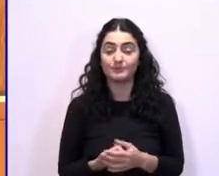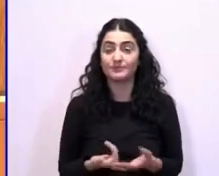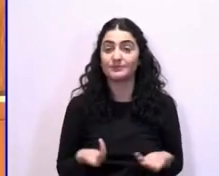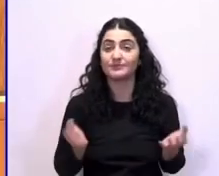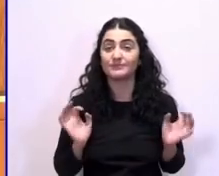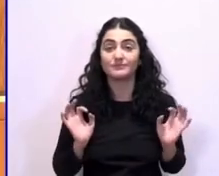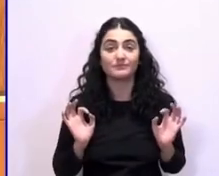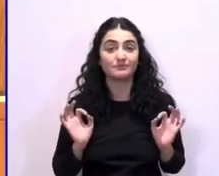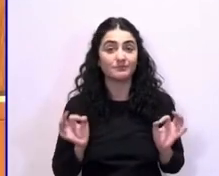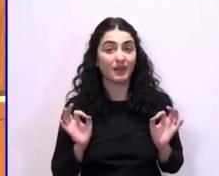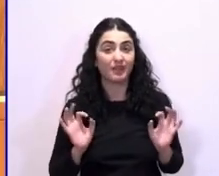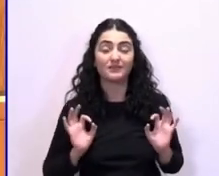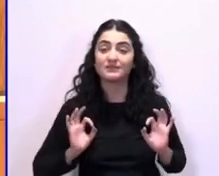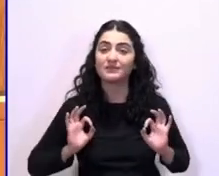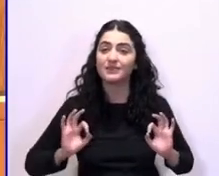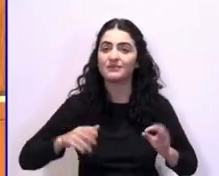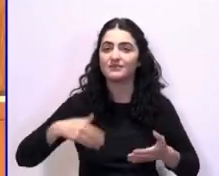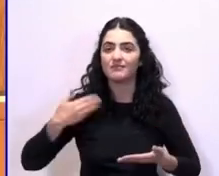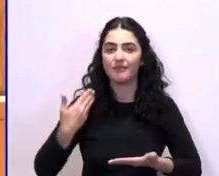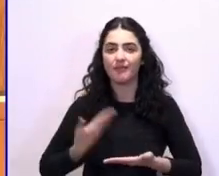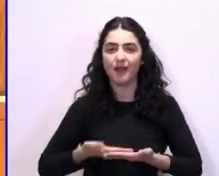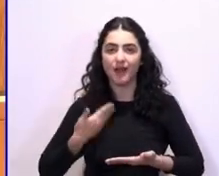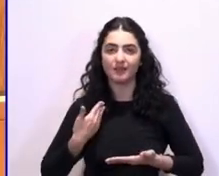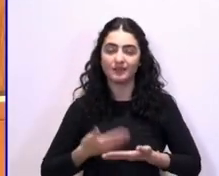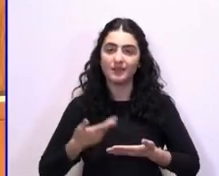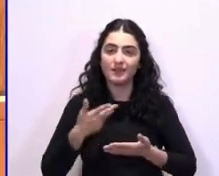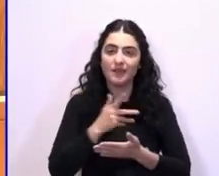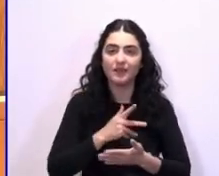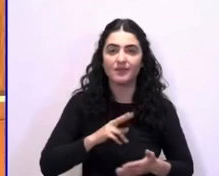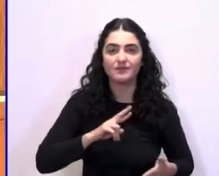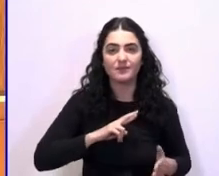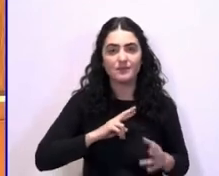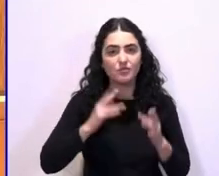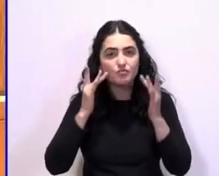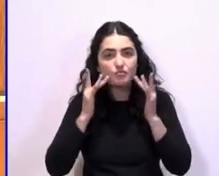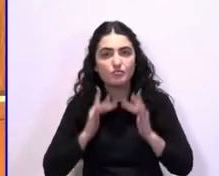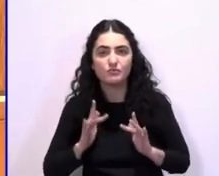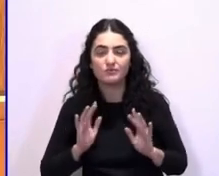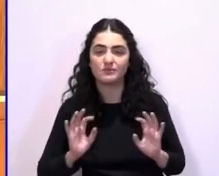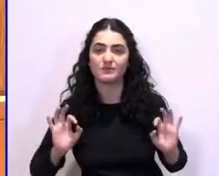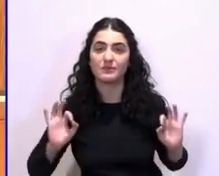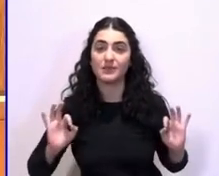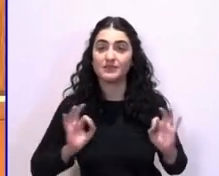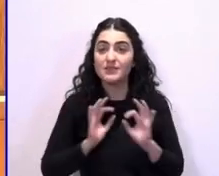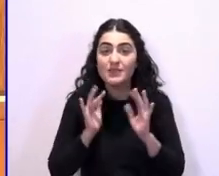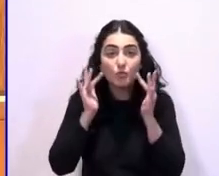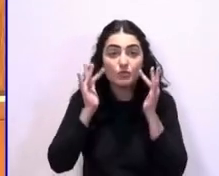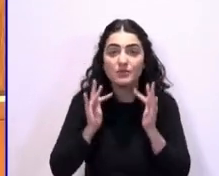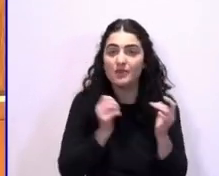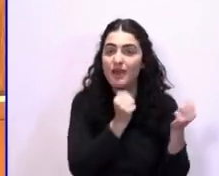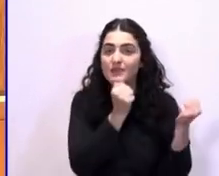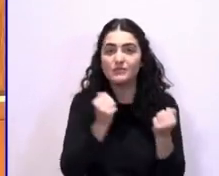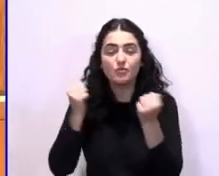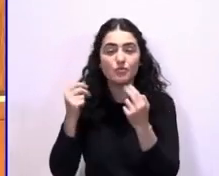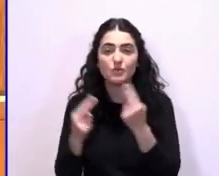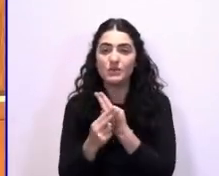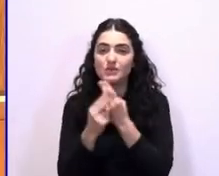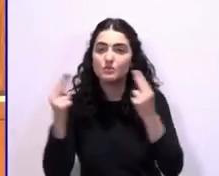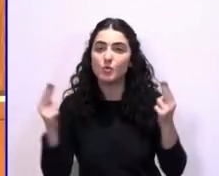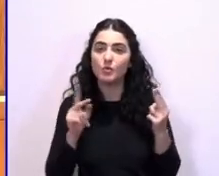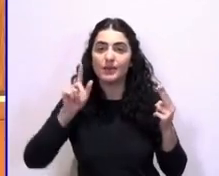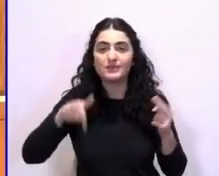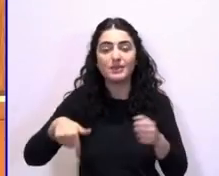es la garantía de la aconfesionalidad y, por tanto, la neutralidad de las instituciones también en el